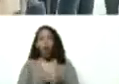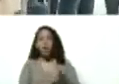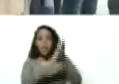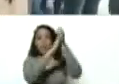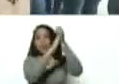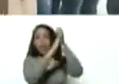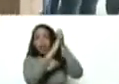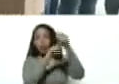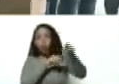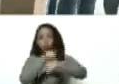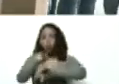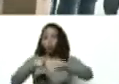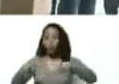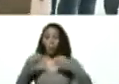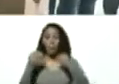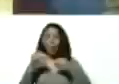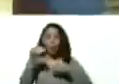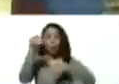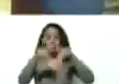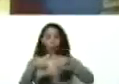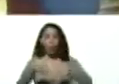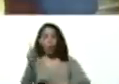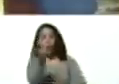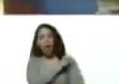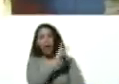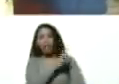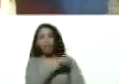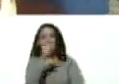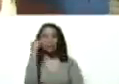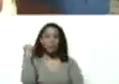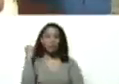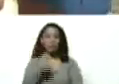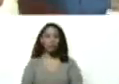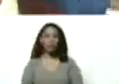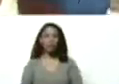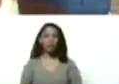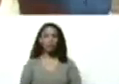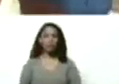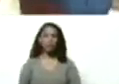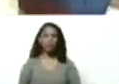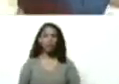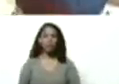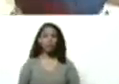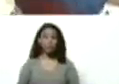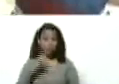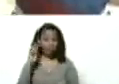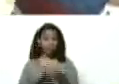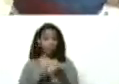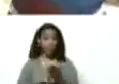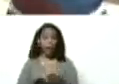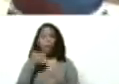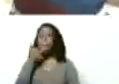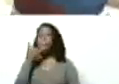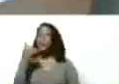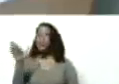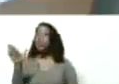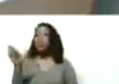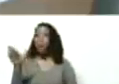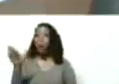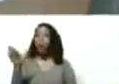para la elección de los jefes y jefas. ¿Verdad? El próximo